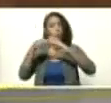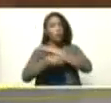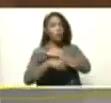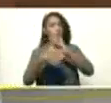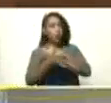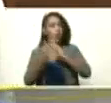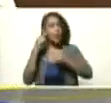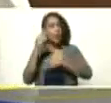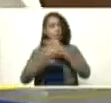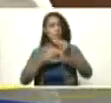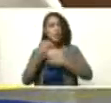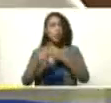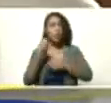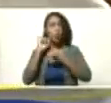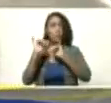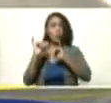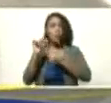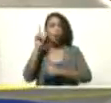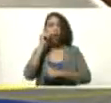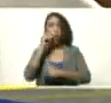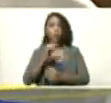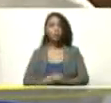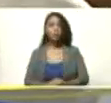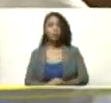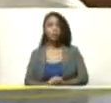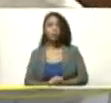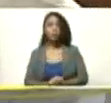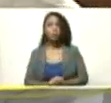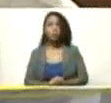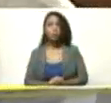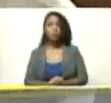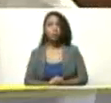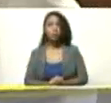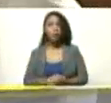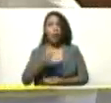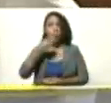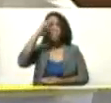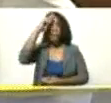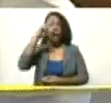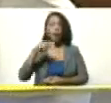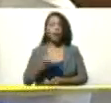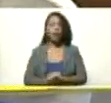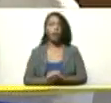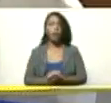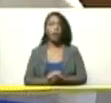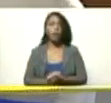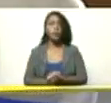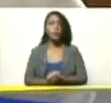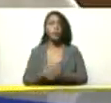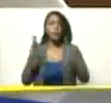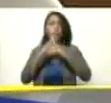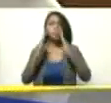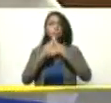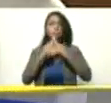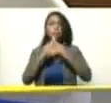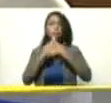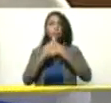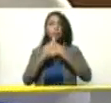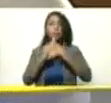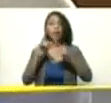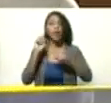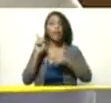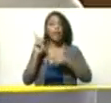por cierto, de un mismo hombre, presidente, el padre José María de las Casas, a quien cierta